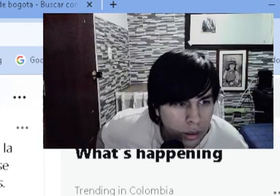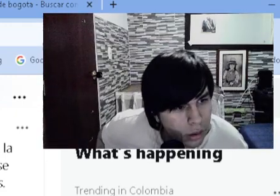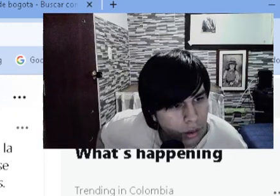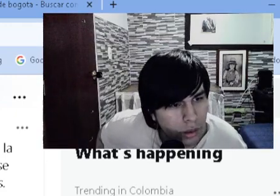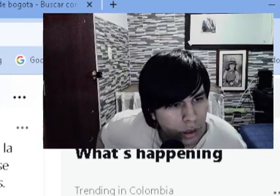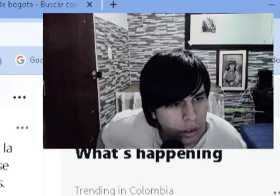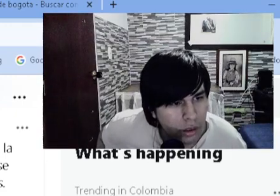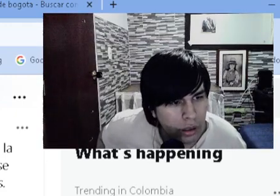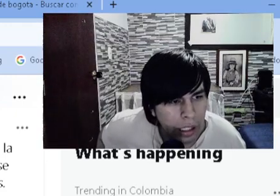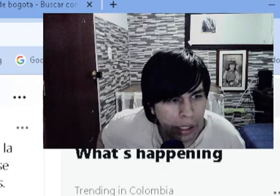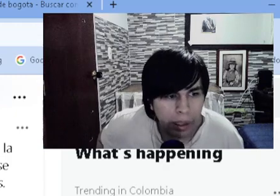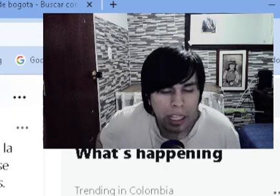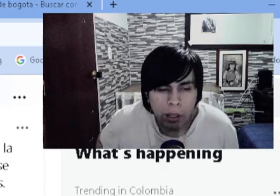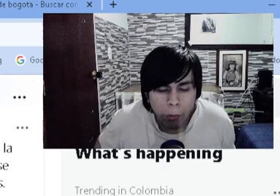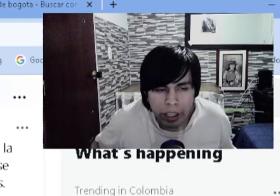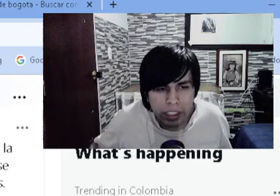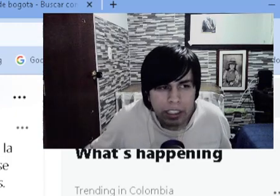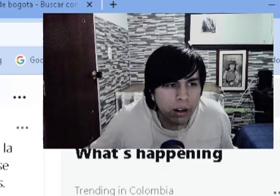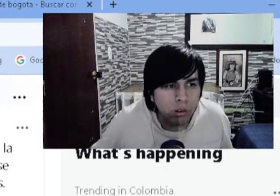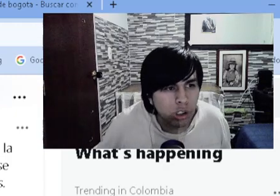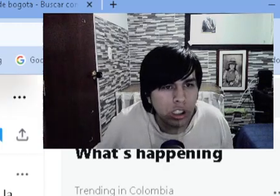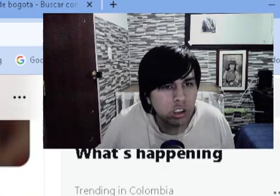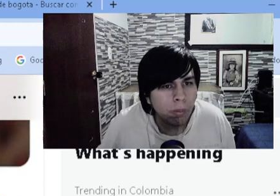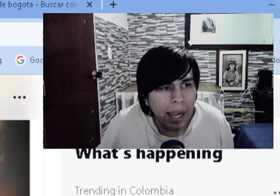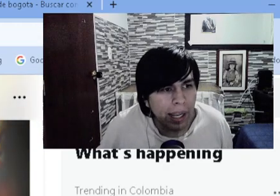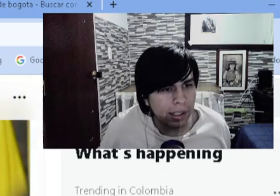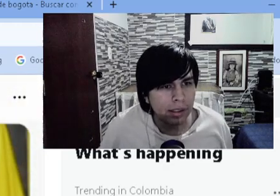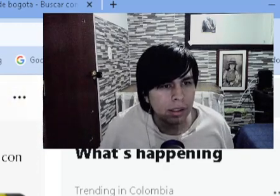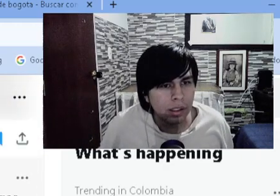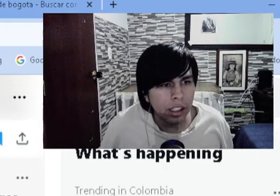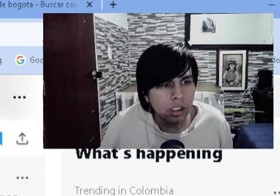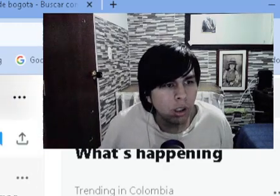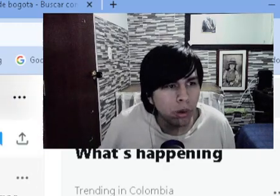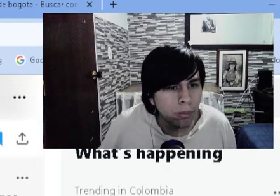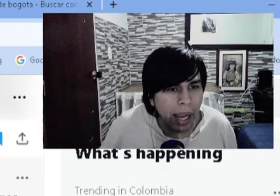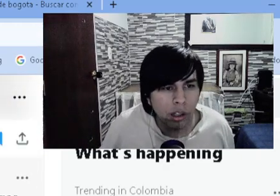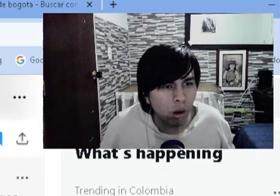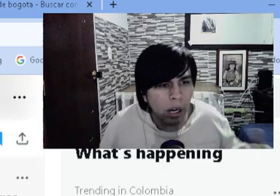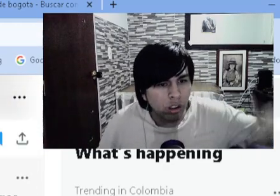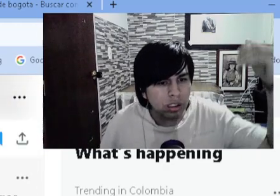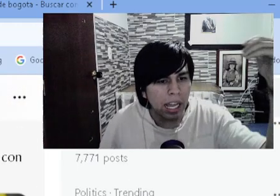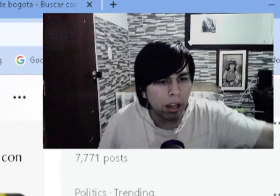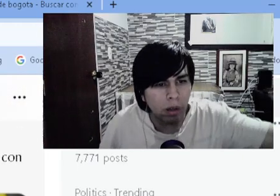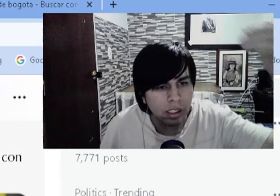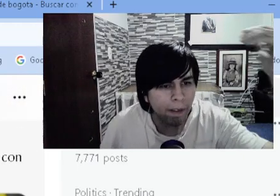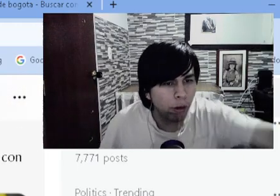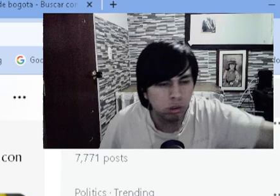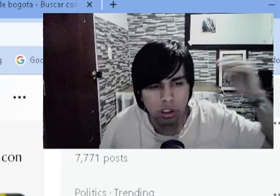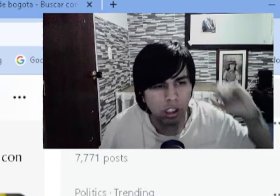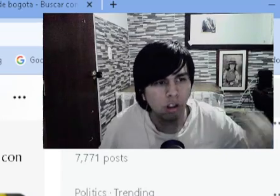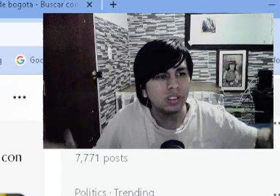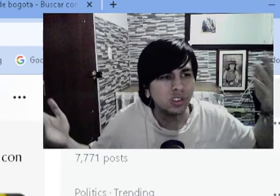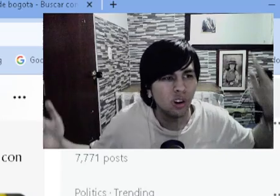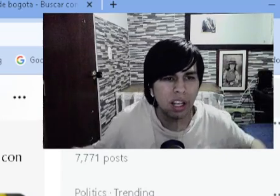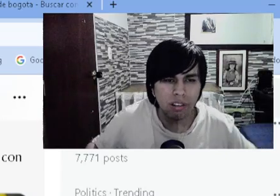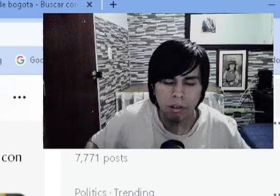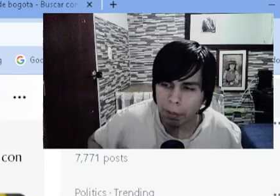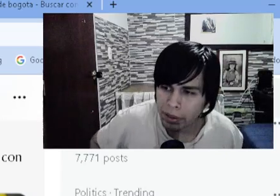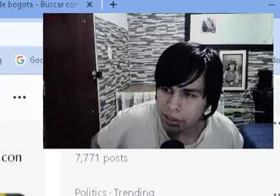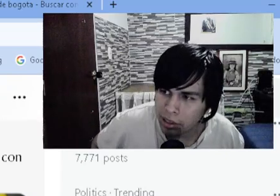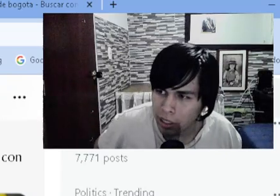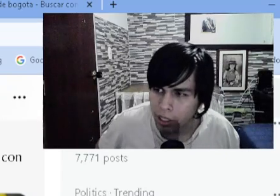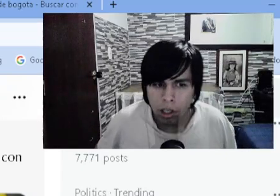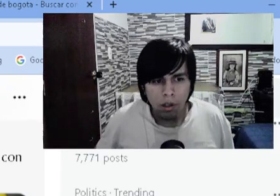respeta y y el y el consejo inició mal inició muy mal y Rolando sale con esta foto diciendo soy el